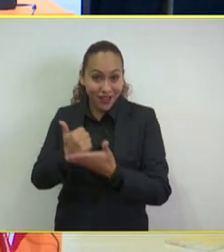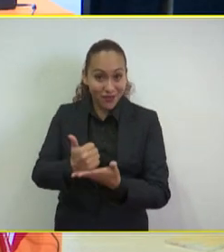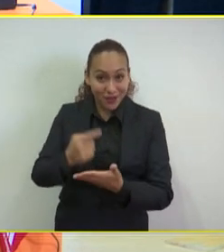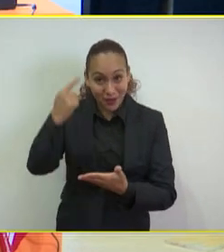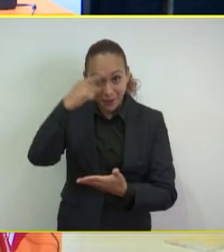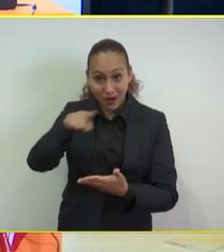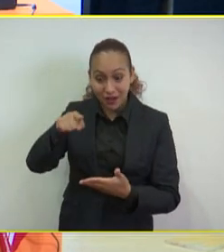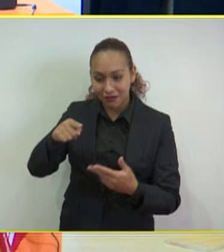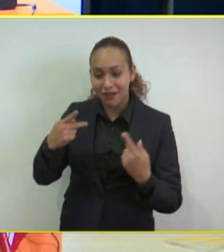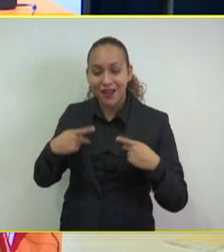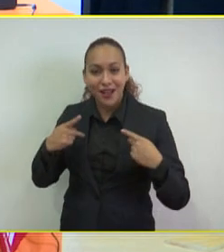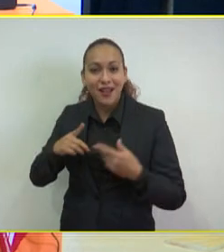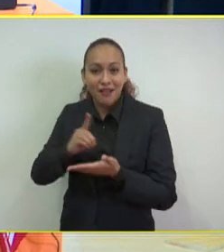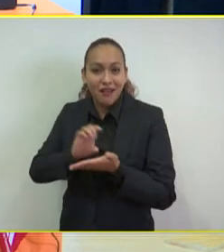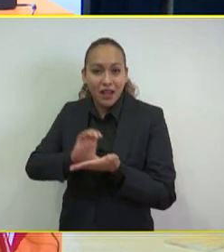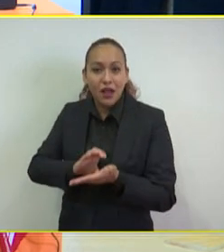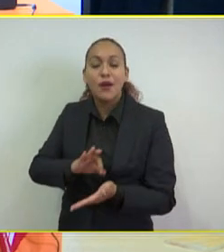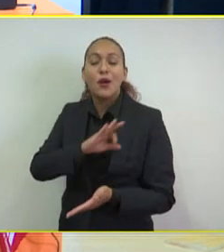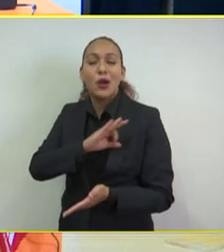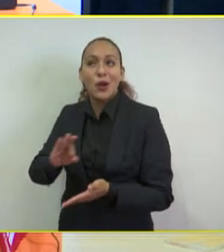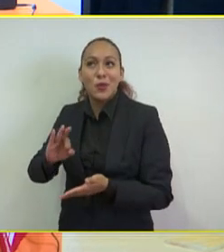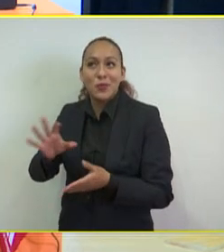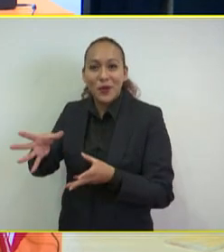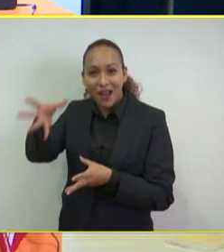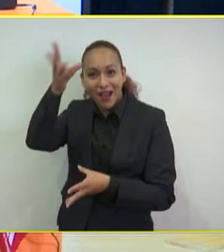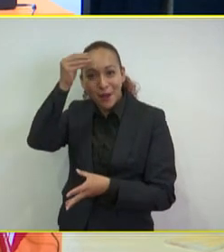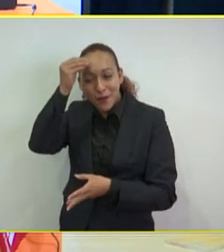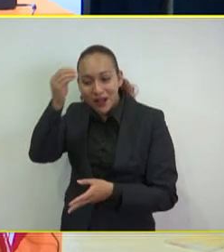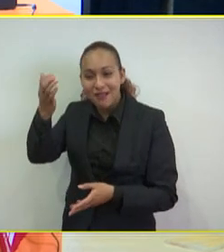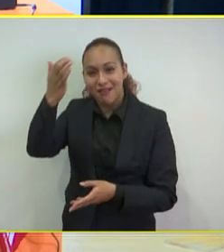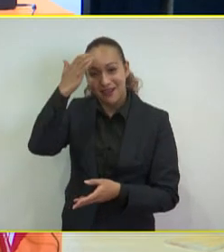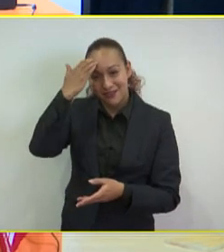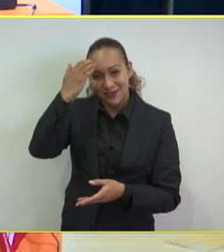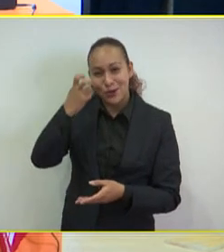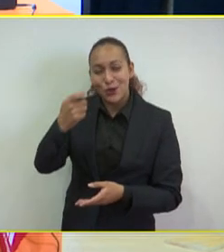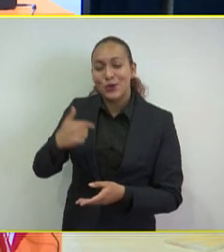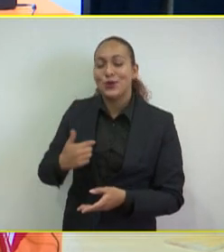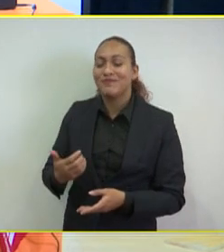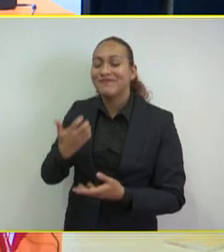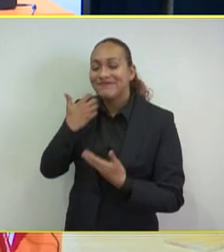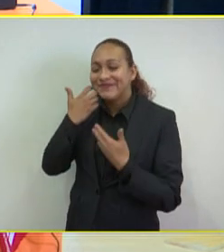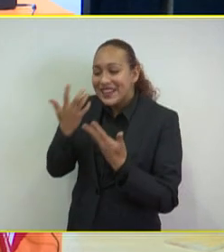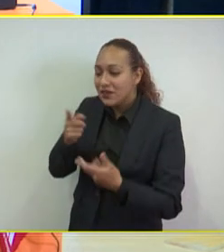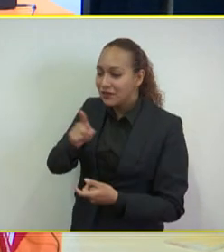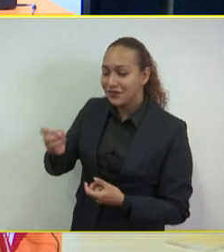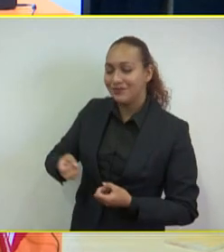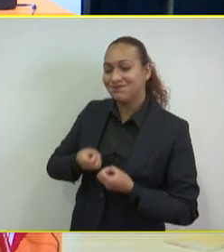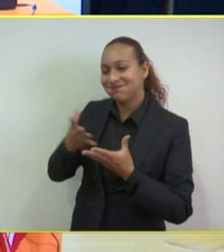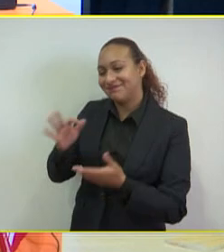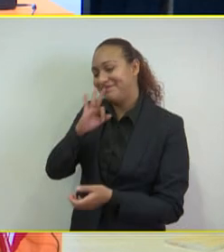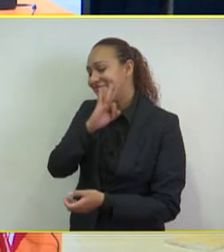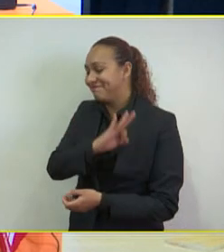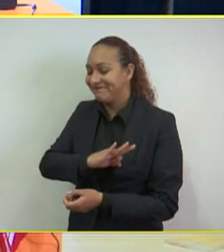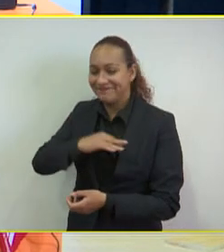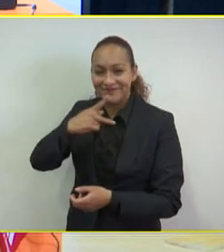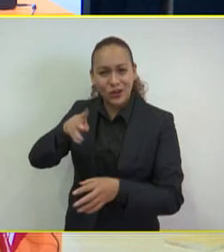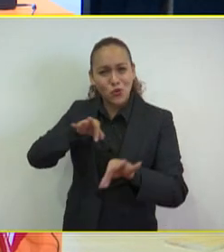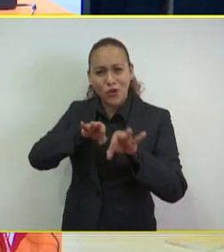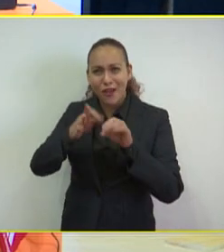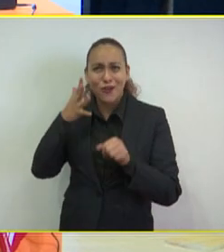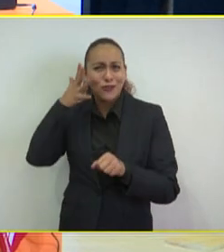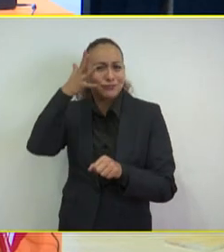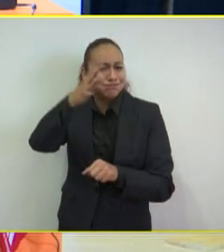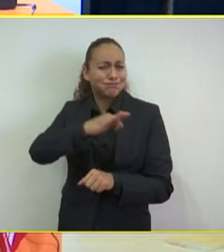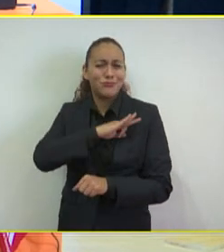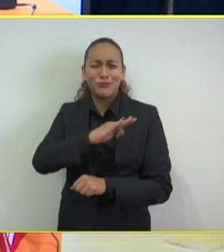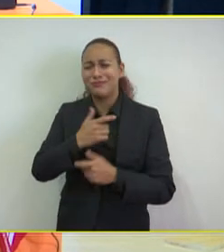algo para explicarlo. Pues yo nada más quiero felicitarlos nuevamente y que sepan que pues tienen un mundo de posibilidades y